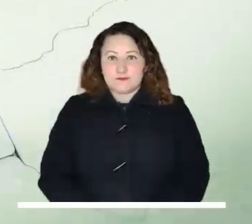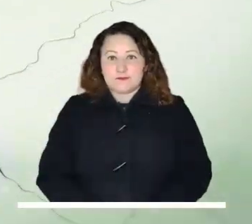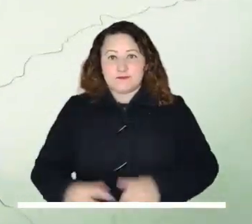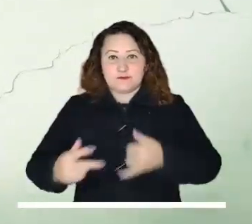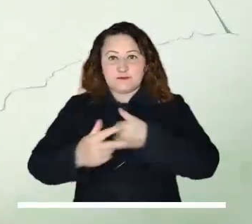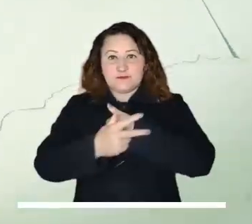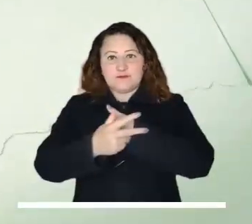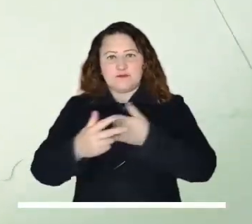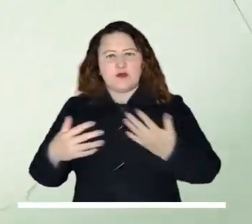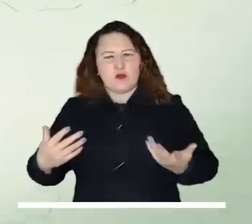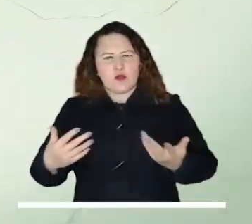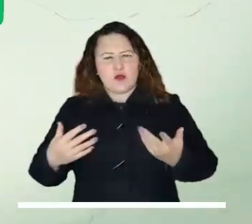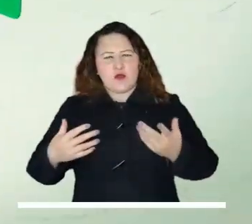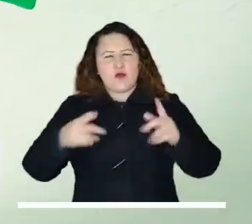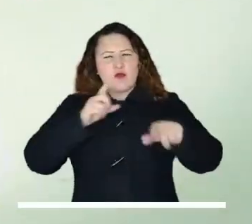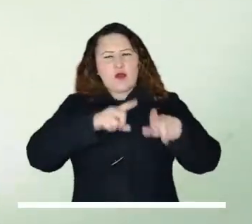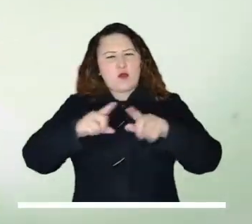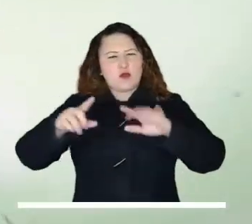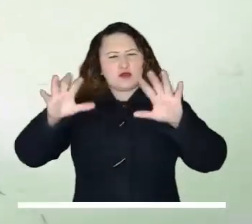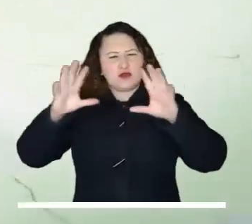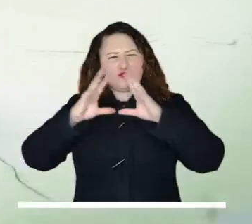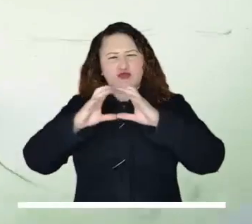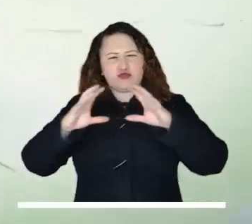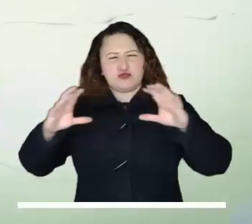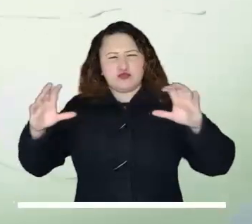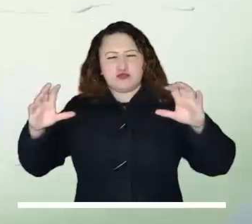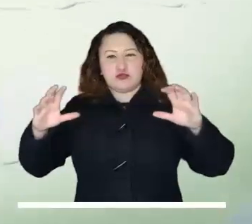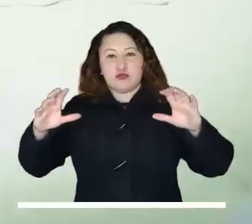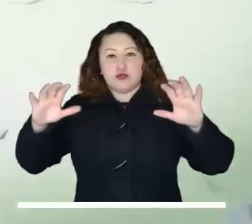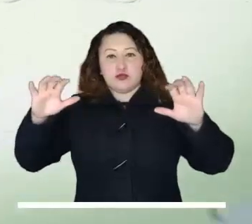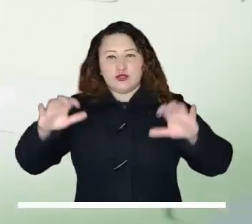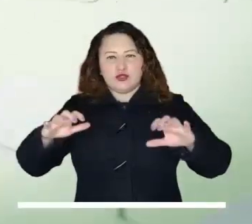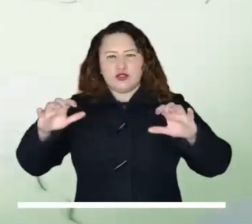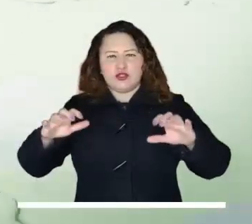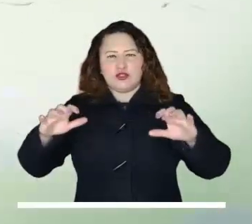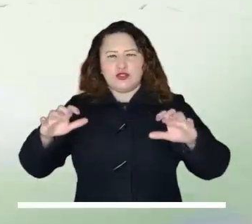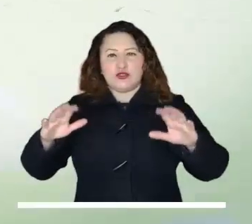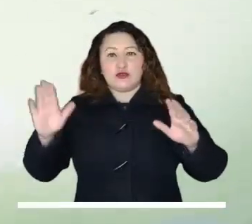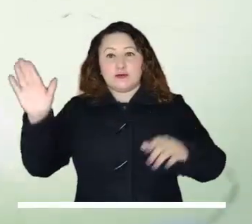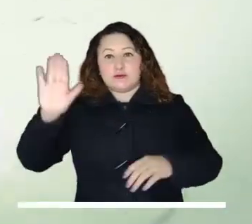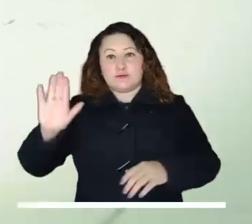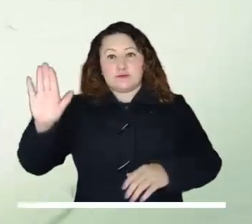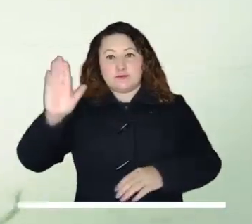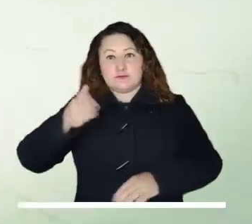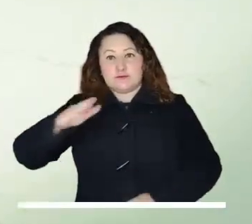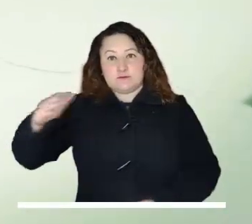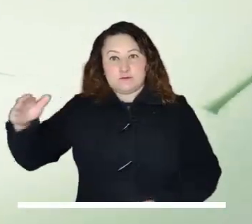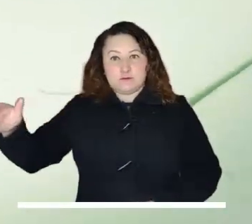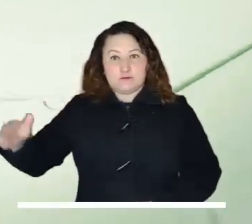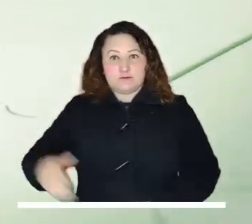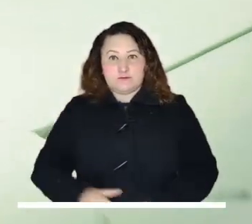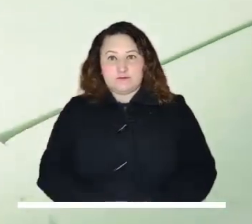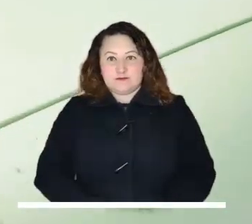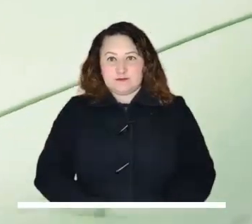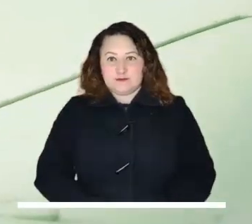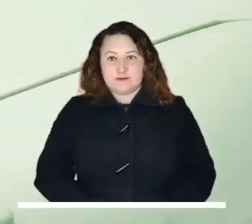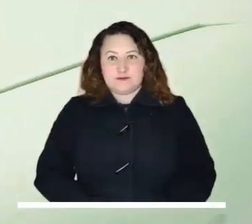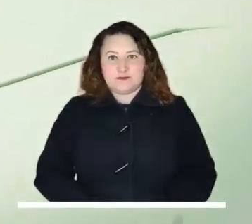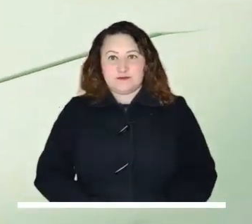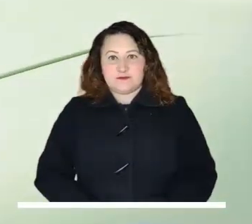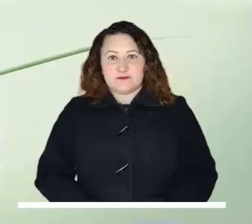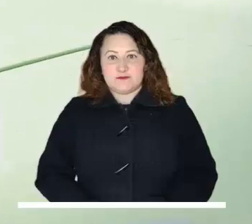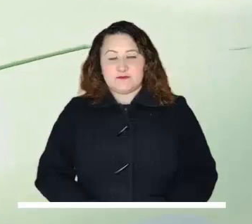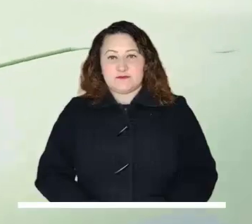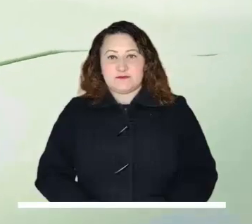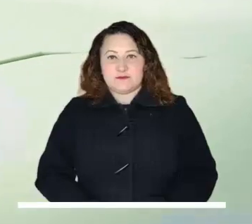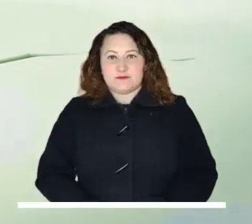y Cauca. En las montañas andinas se percibirán algunas nubes en el cielo, generando lloviznas en el departamento de